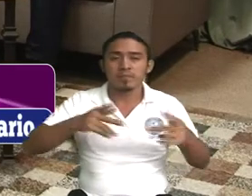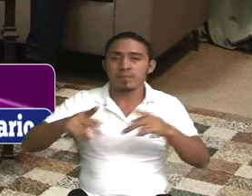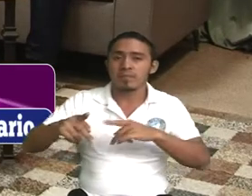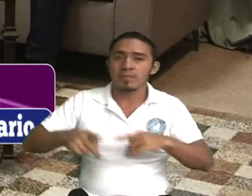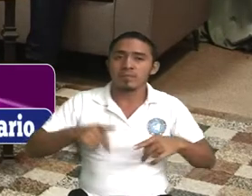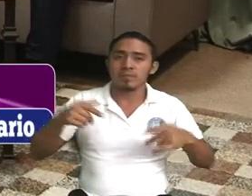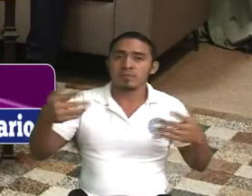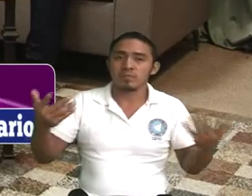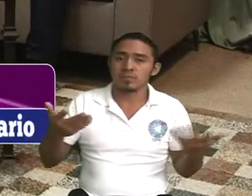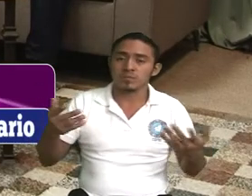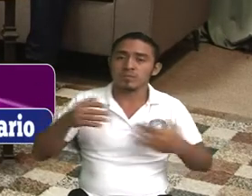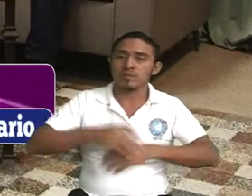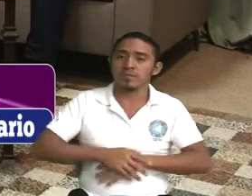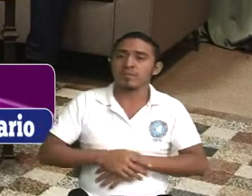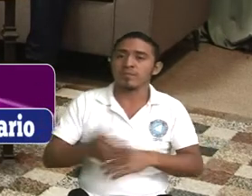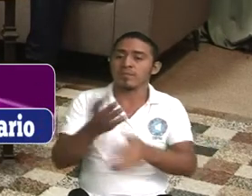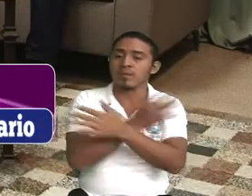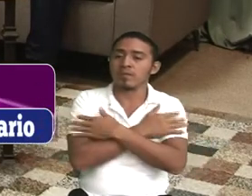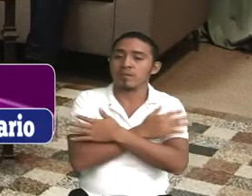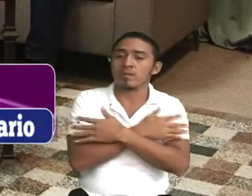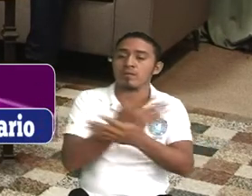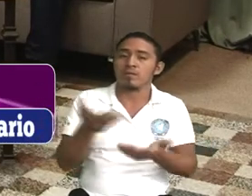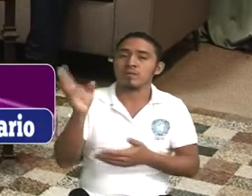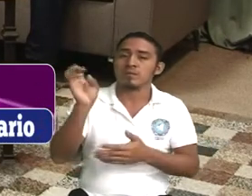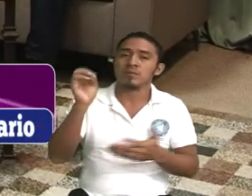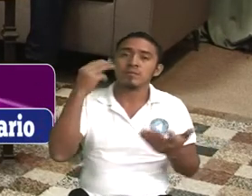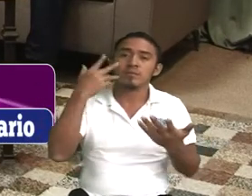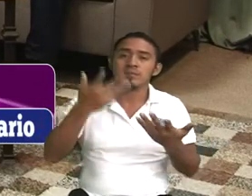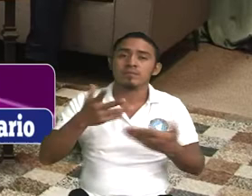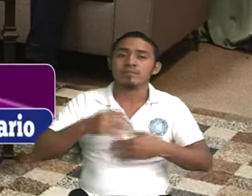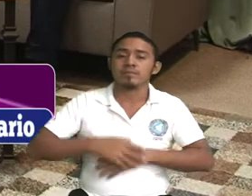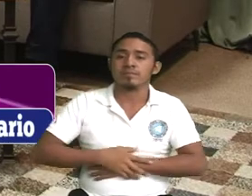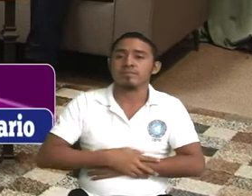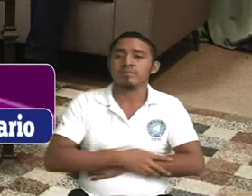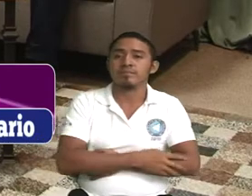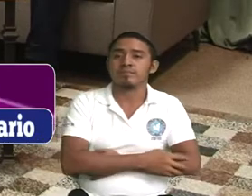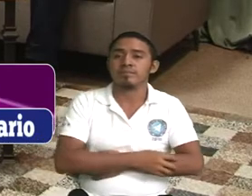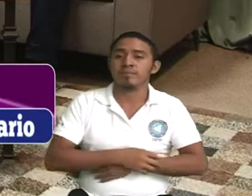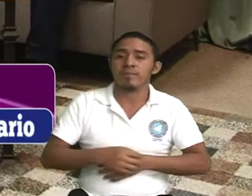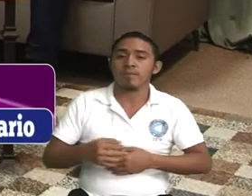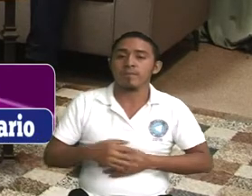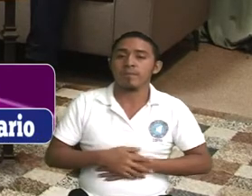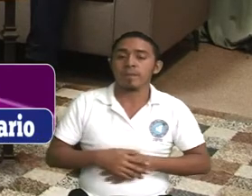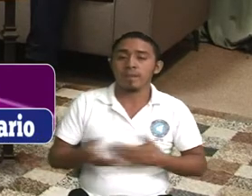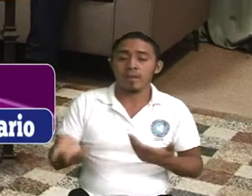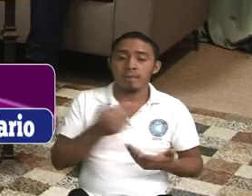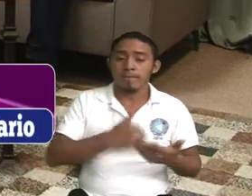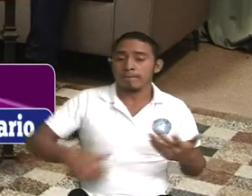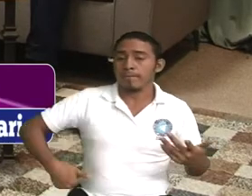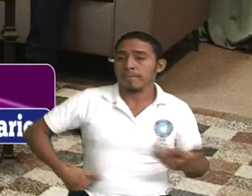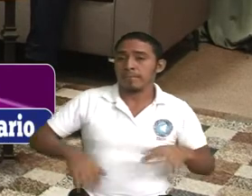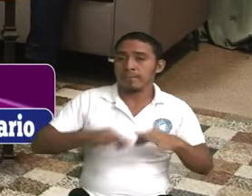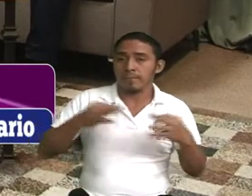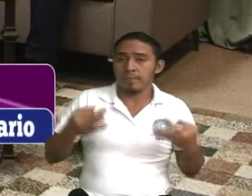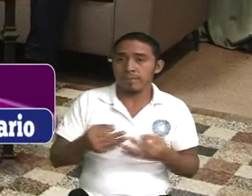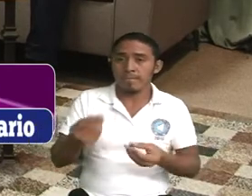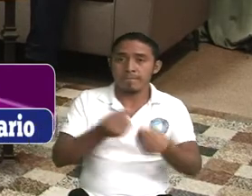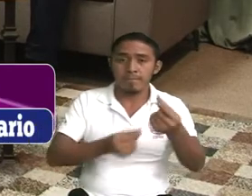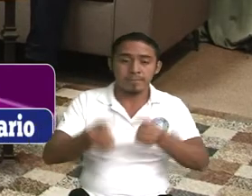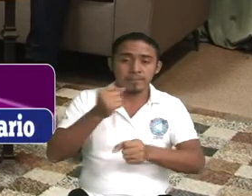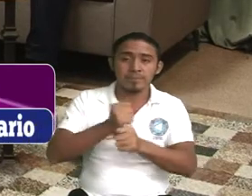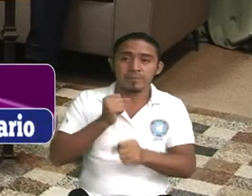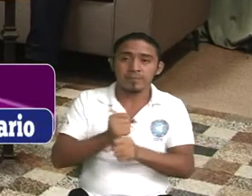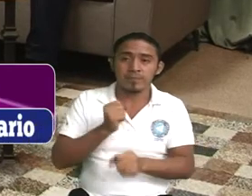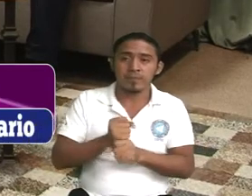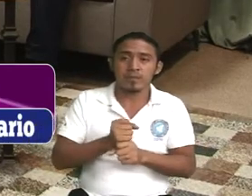población específicamente en saludo precisamente el 30 de mayo? El Ministerio de Economía Familiar trabaja con las madres